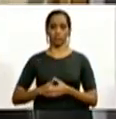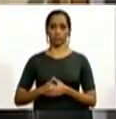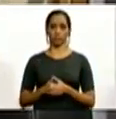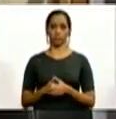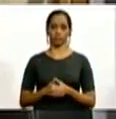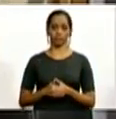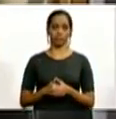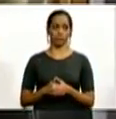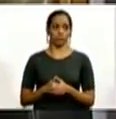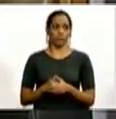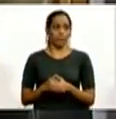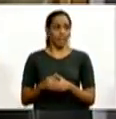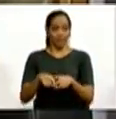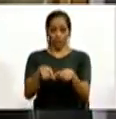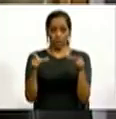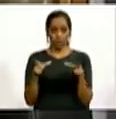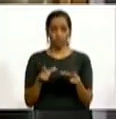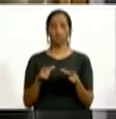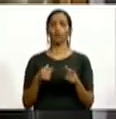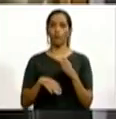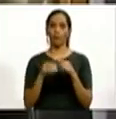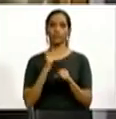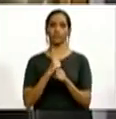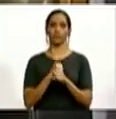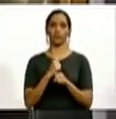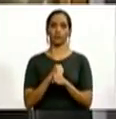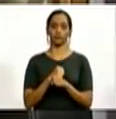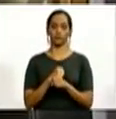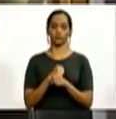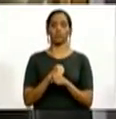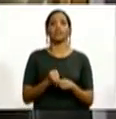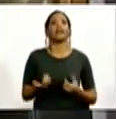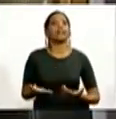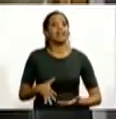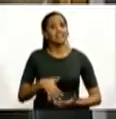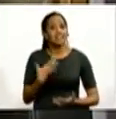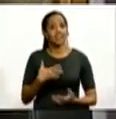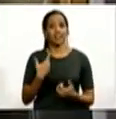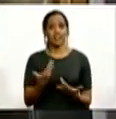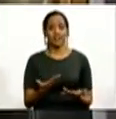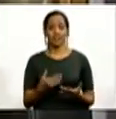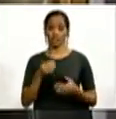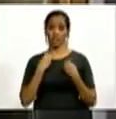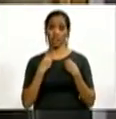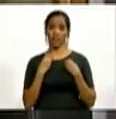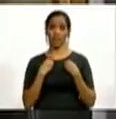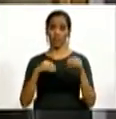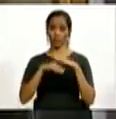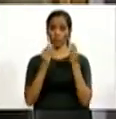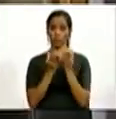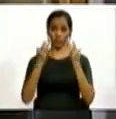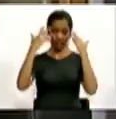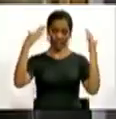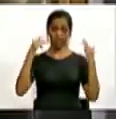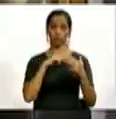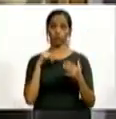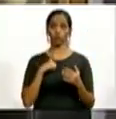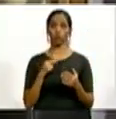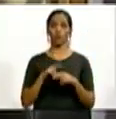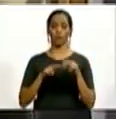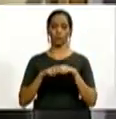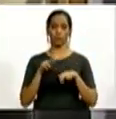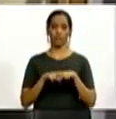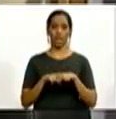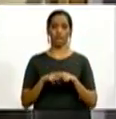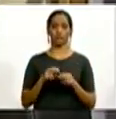el escenario que pongan, lo vamos a trabajar. La rechera que les da es que ellos viven en un mundo de fantasía y nosotros solamente vamos construyendo y organizando